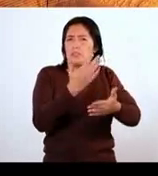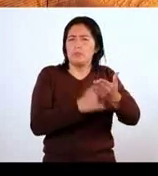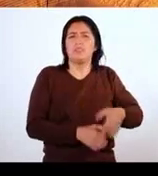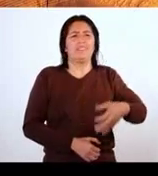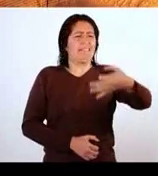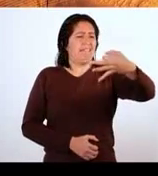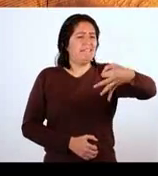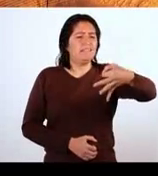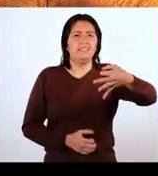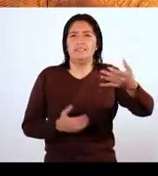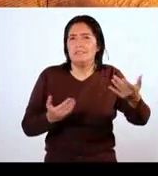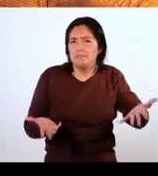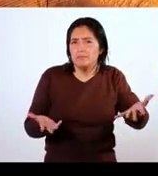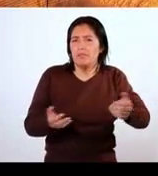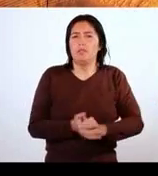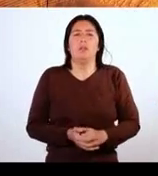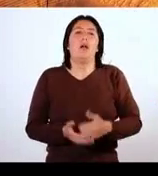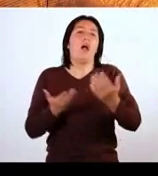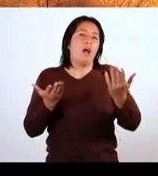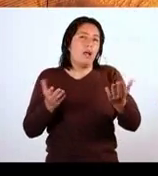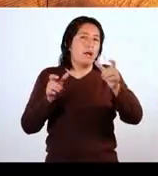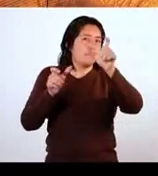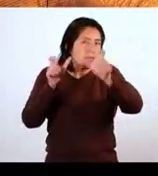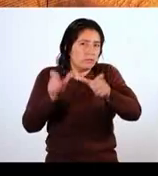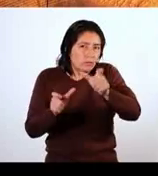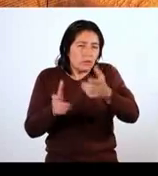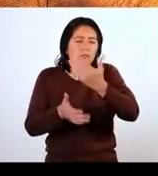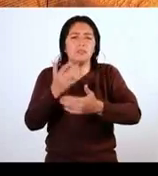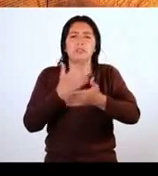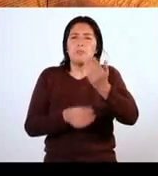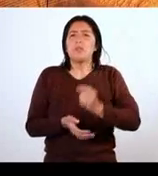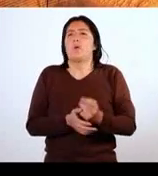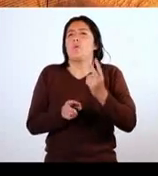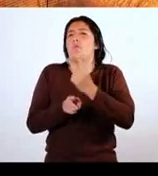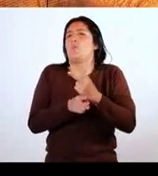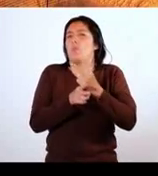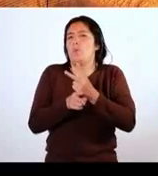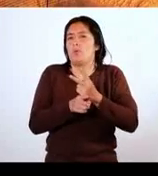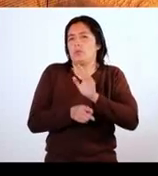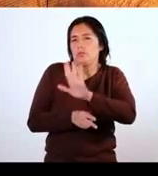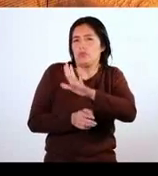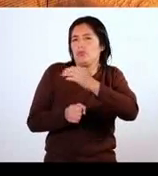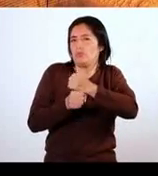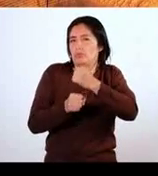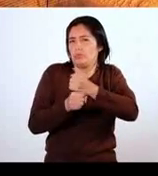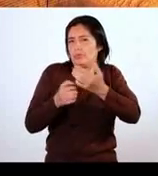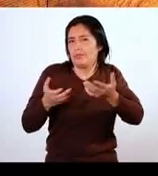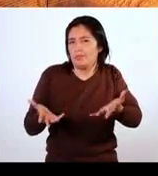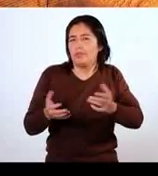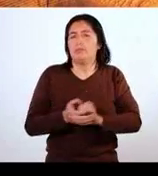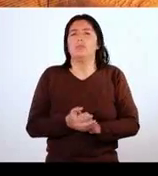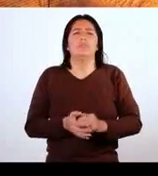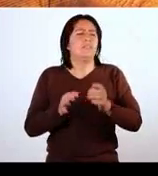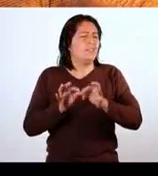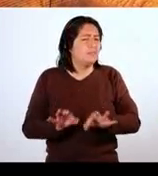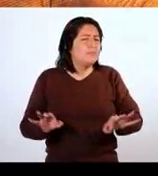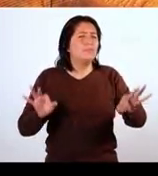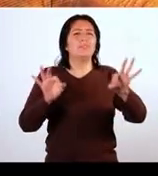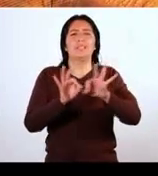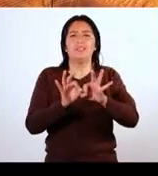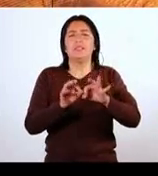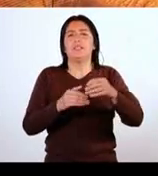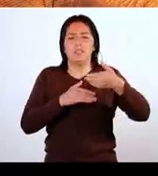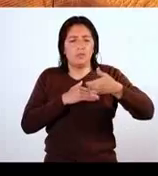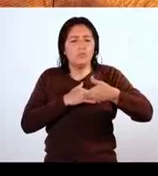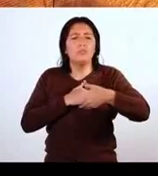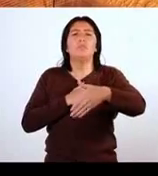discapacidad es calificada. Aparte, que una persona con discapacidad cuida su puesto de trabajo. Y realmente es